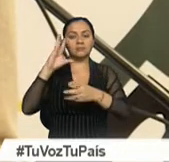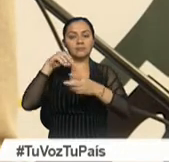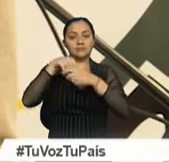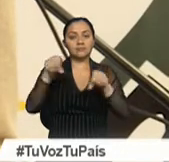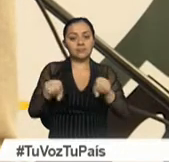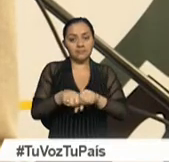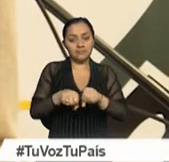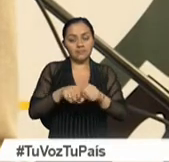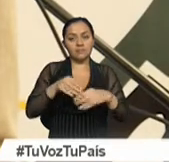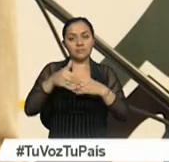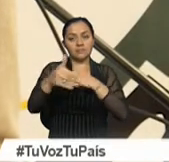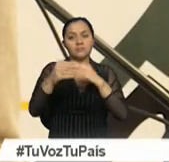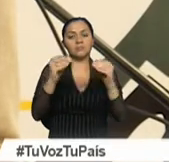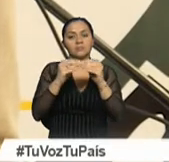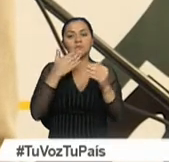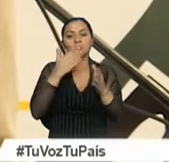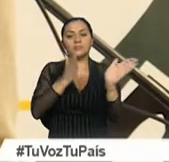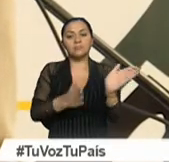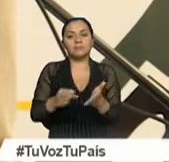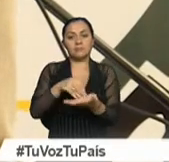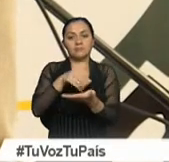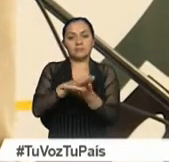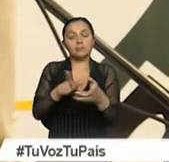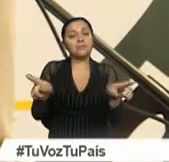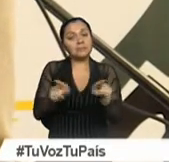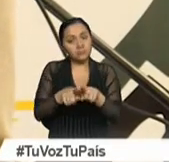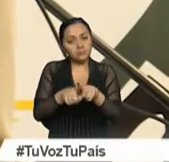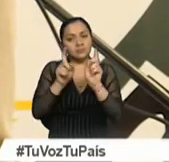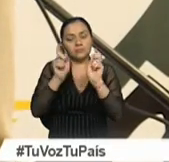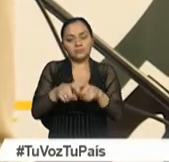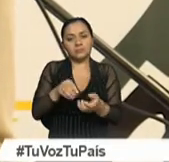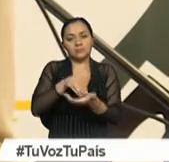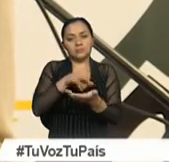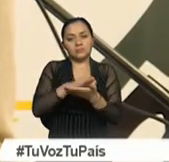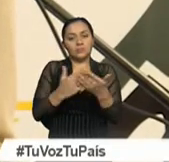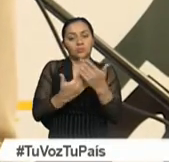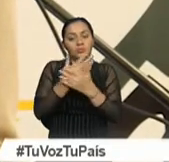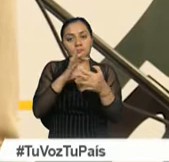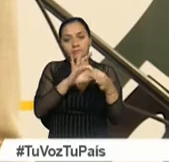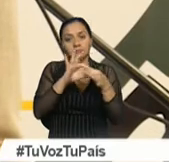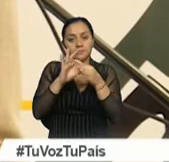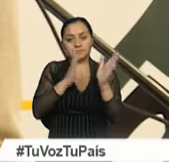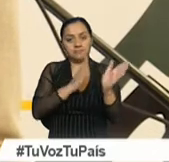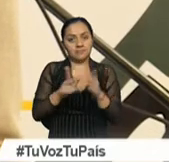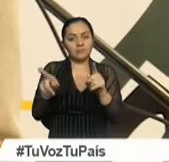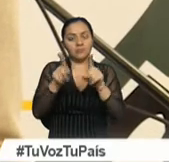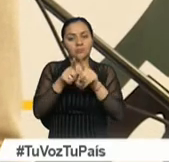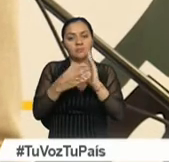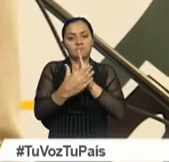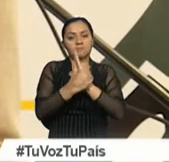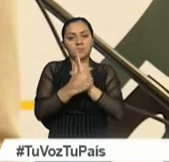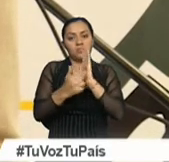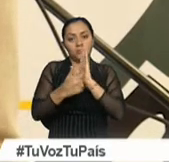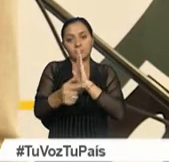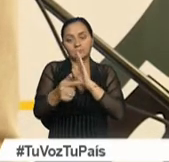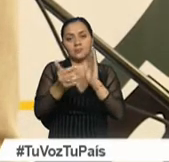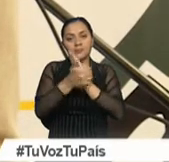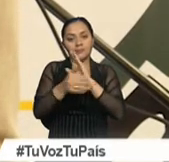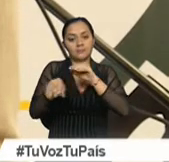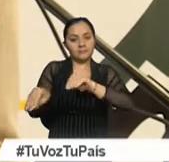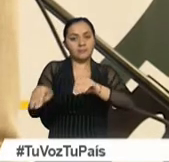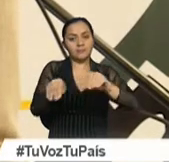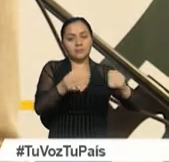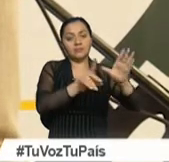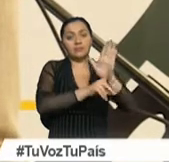para esta gran aspiración. Así también se están efectuando en forma conjunta módulos de capacitación en temas de